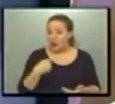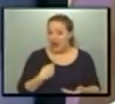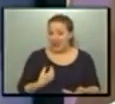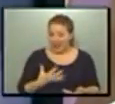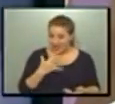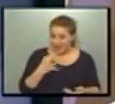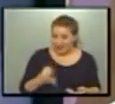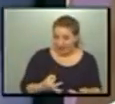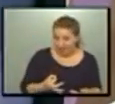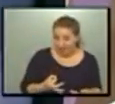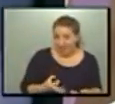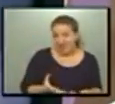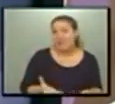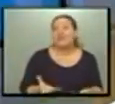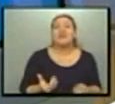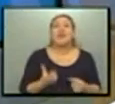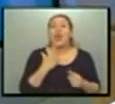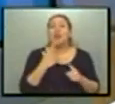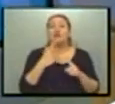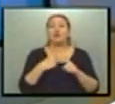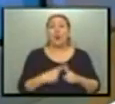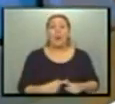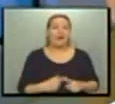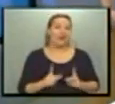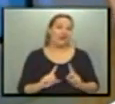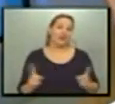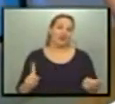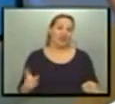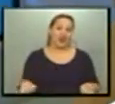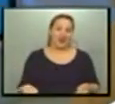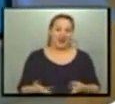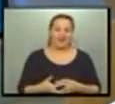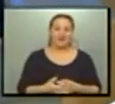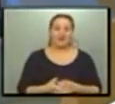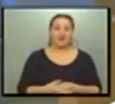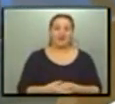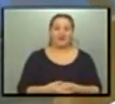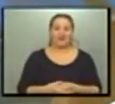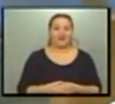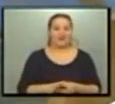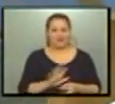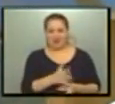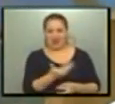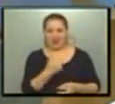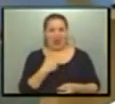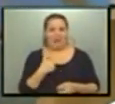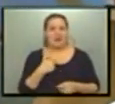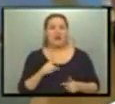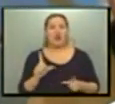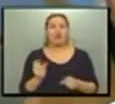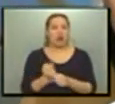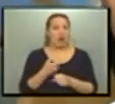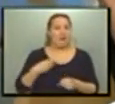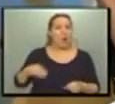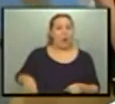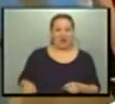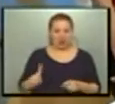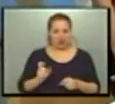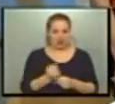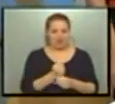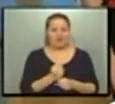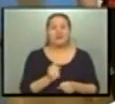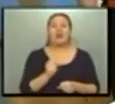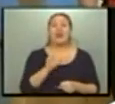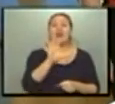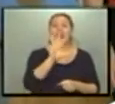querés? Todo suma. Ay, no, te rompe el bolsillo de los jeans justamente. Déjamelos a mí no me rompen nada. A ver, 500 pesos.